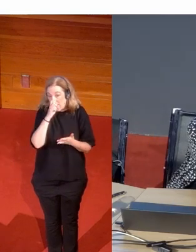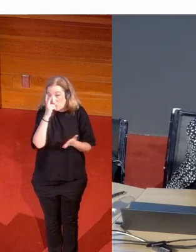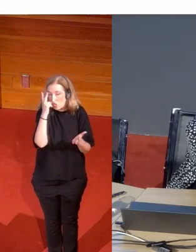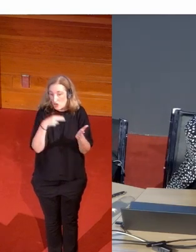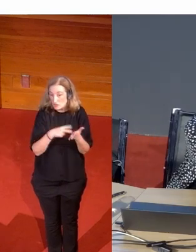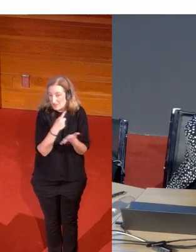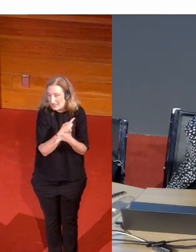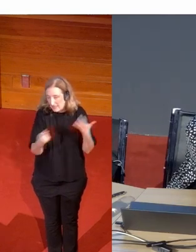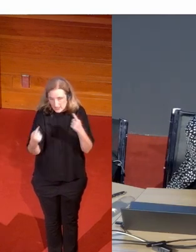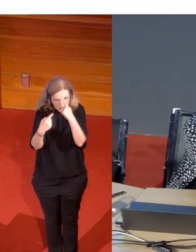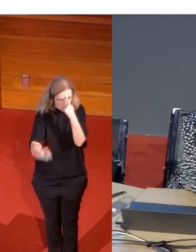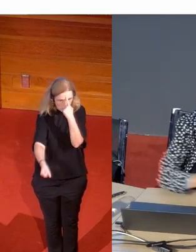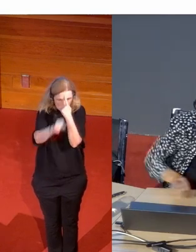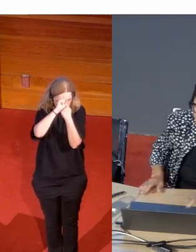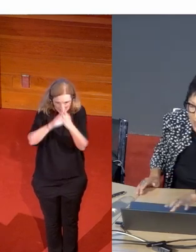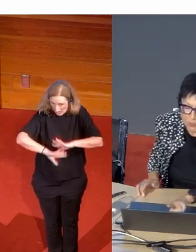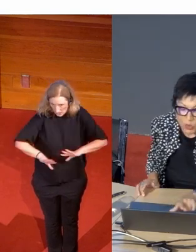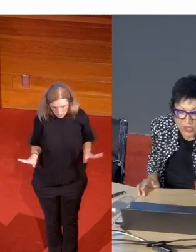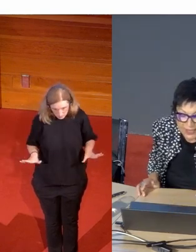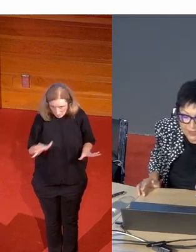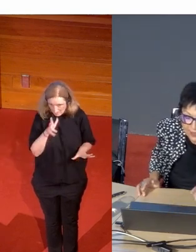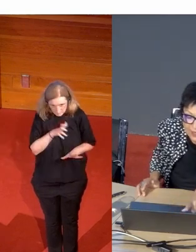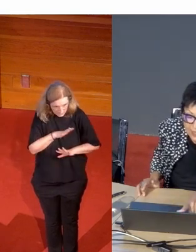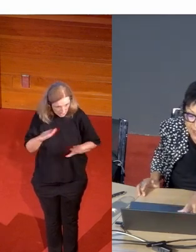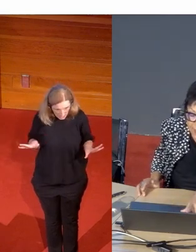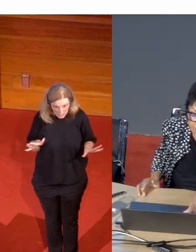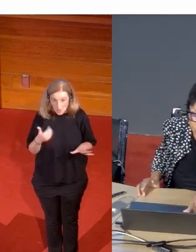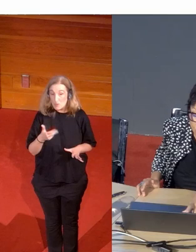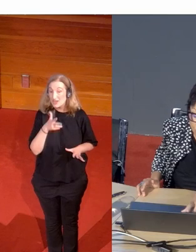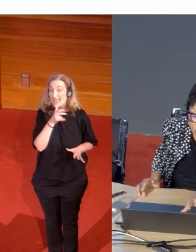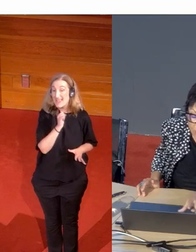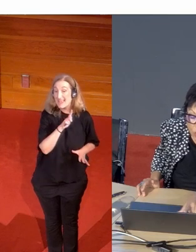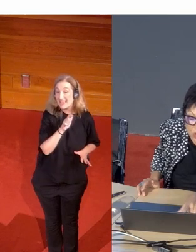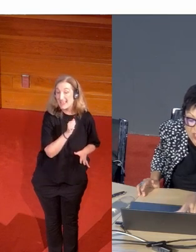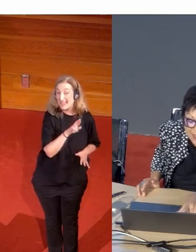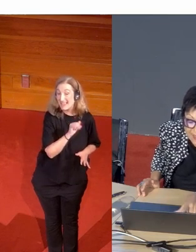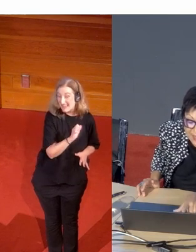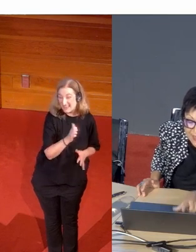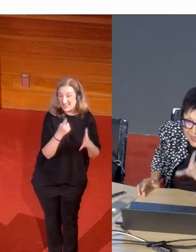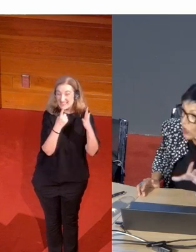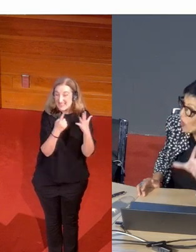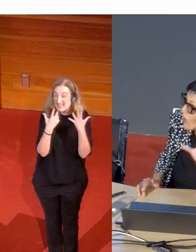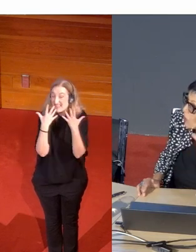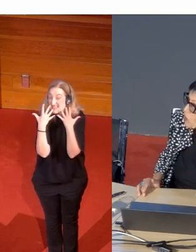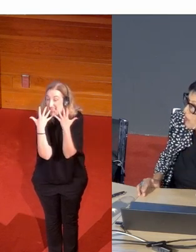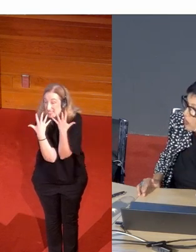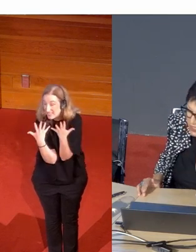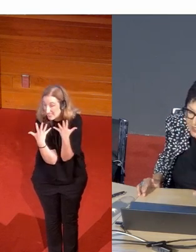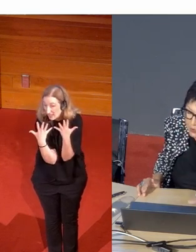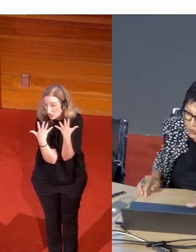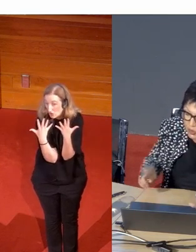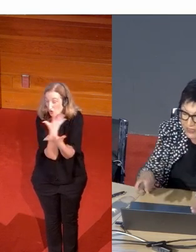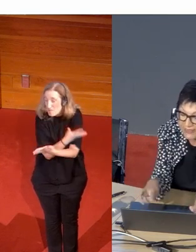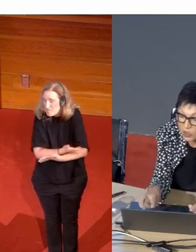que están bajo ese trauma Por qué hillary Clinton con 65,8